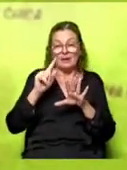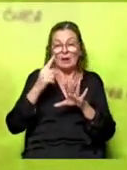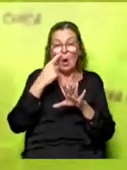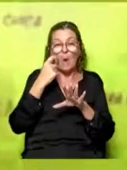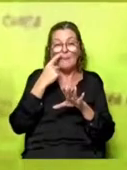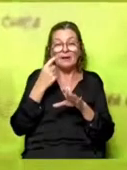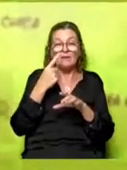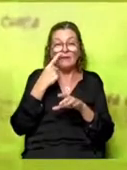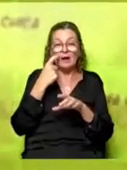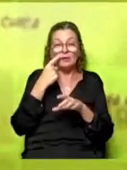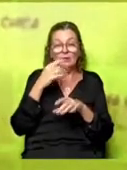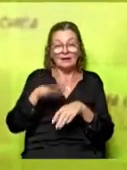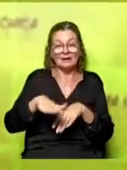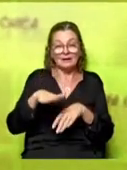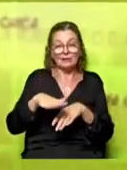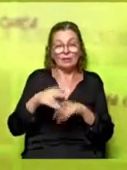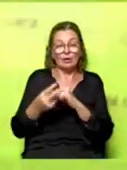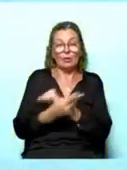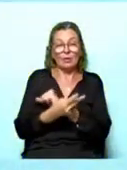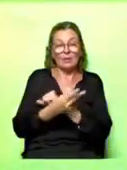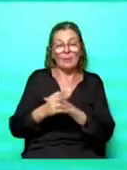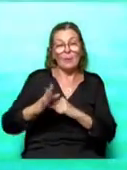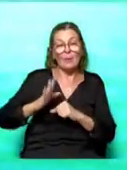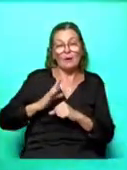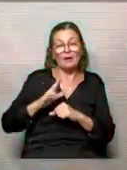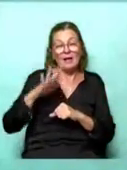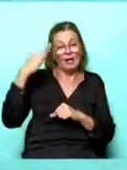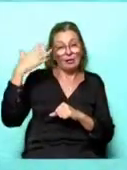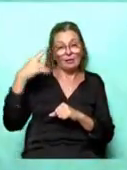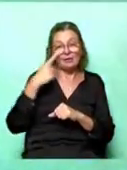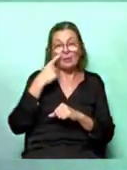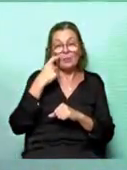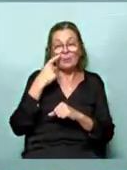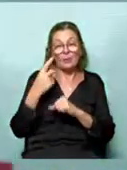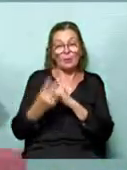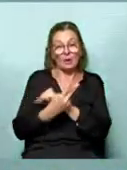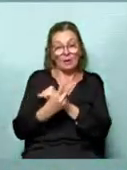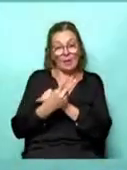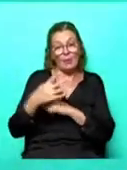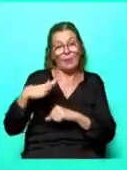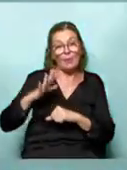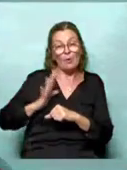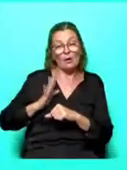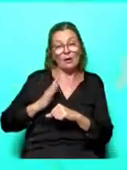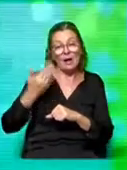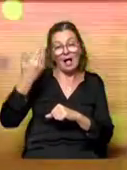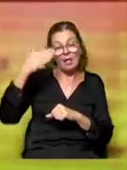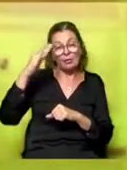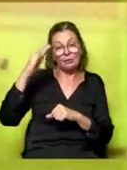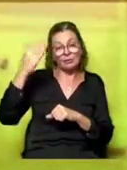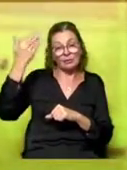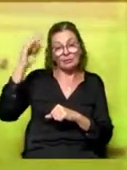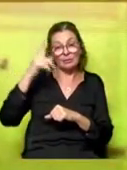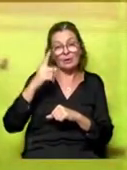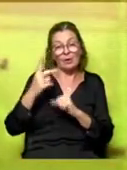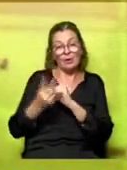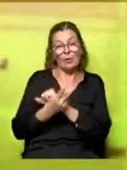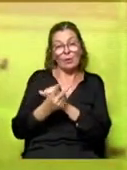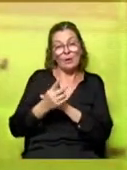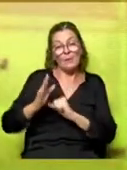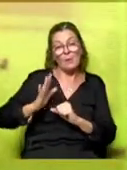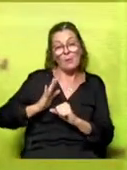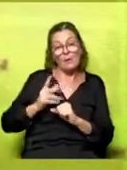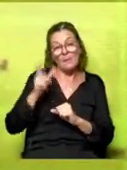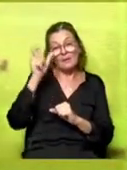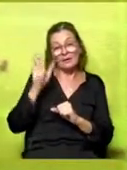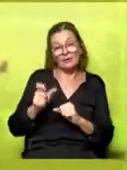están niños varones que los cuidamos las mujeres, adolescentes varones que los cuidamos las mujeres, adultos mayor varones que los cuidamos las mujeres,